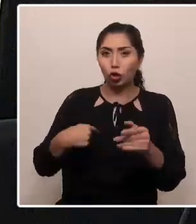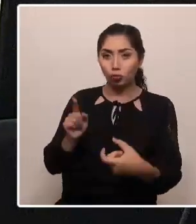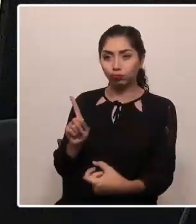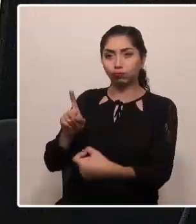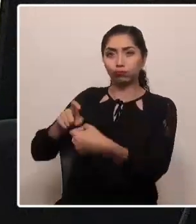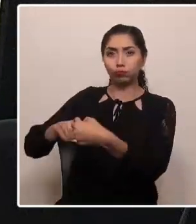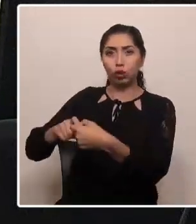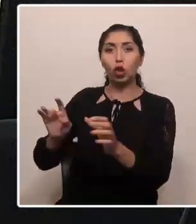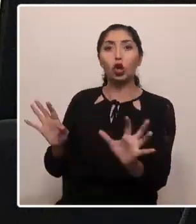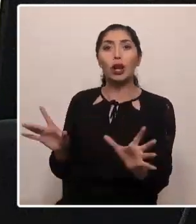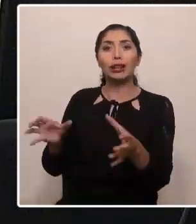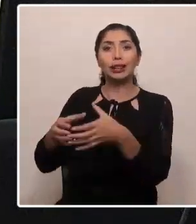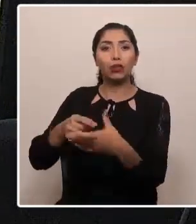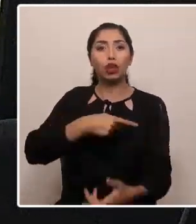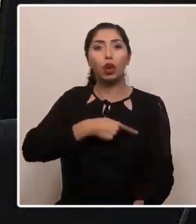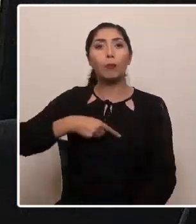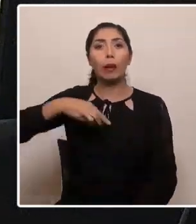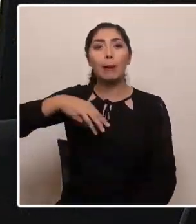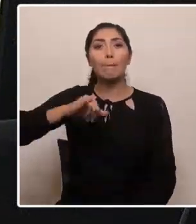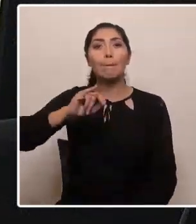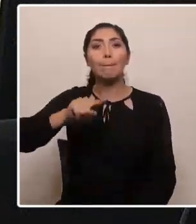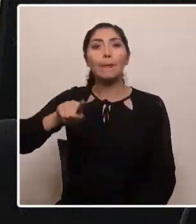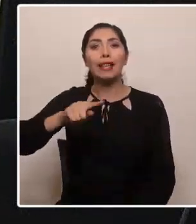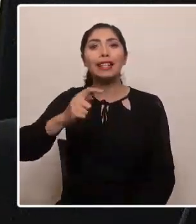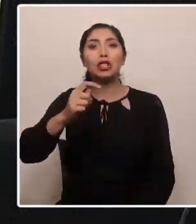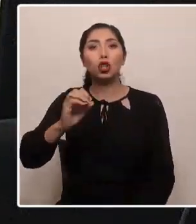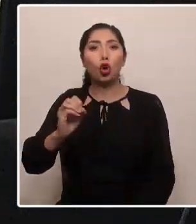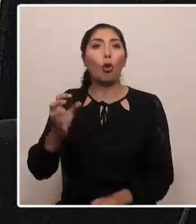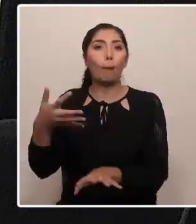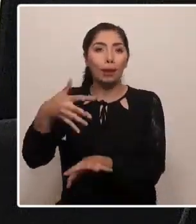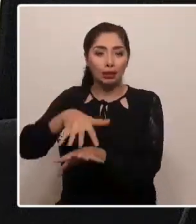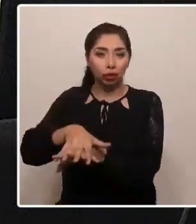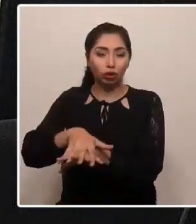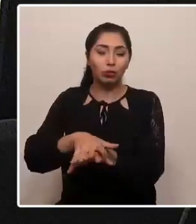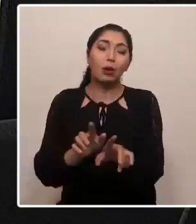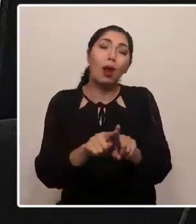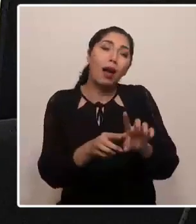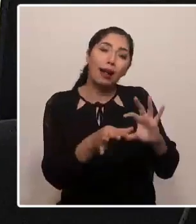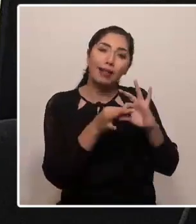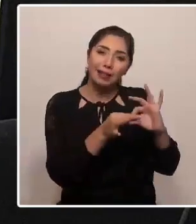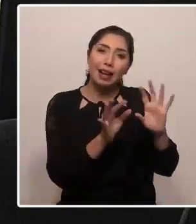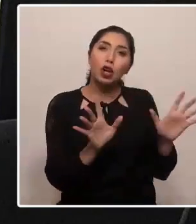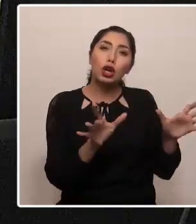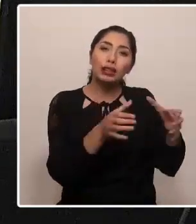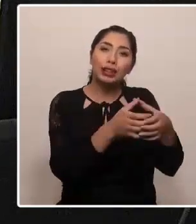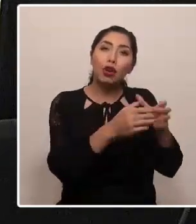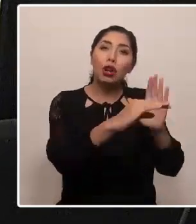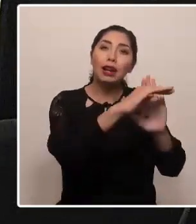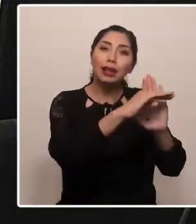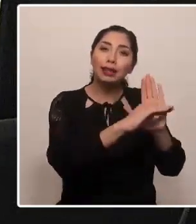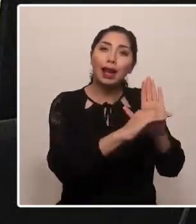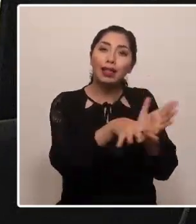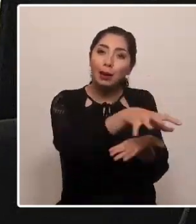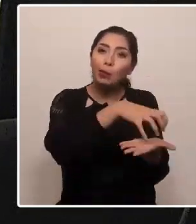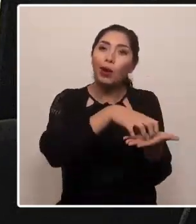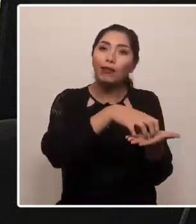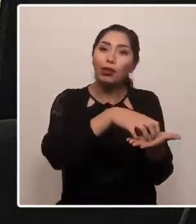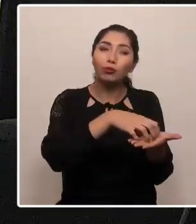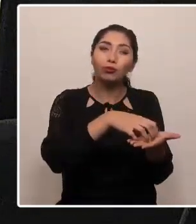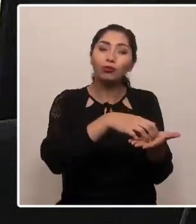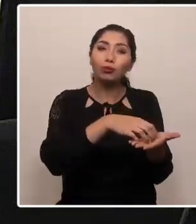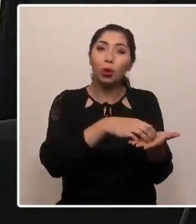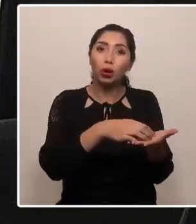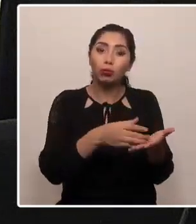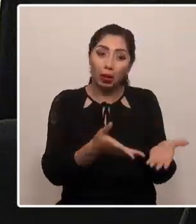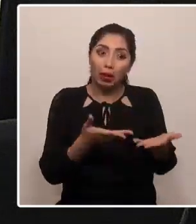Y agradecer también a la lista del pueblo por darme esta oportunidad de haber entrado a la convención. Ellos nunca se tienen que olvidar que dieron un